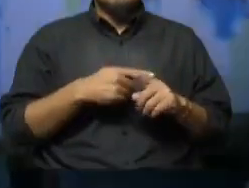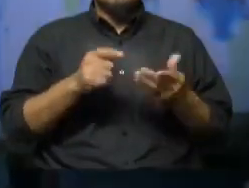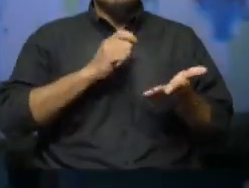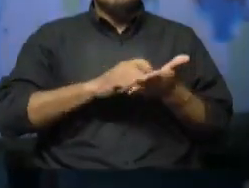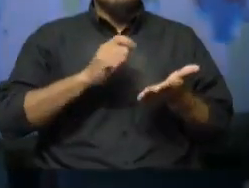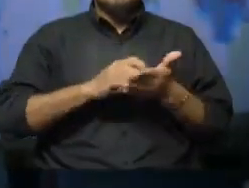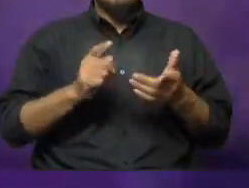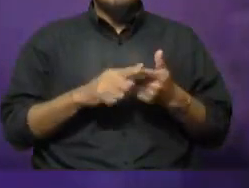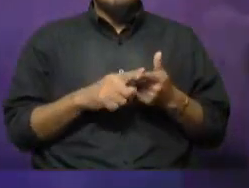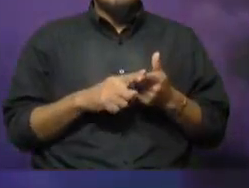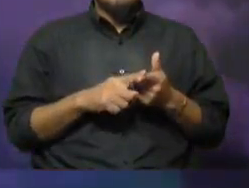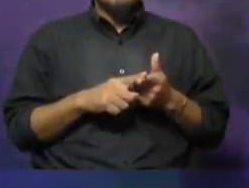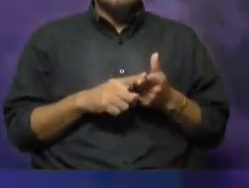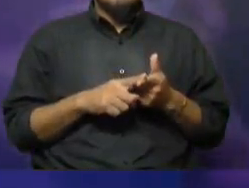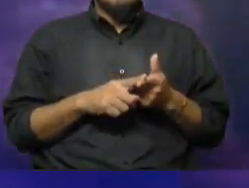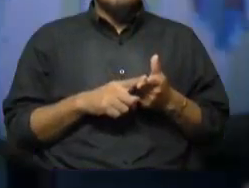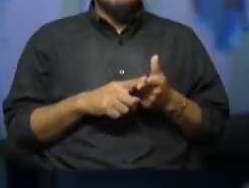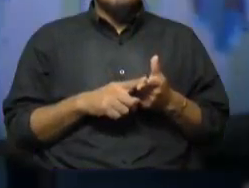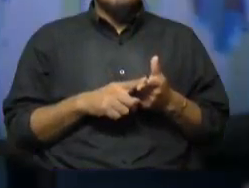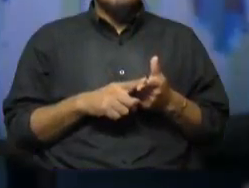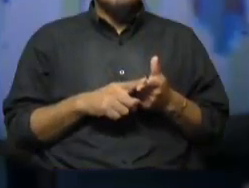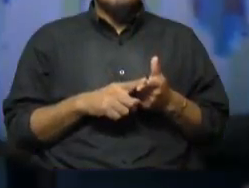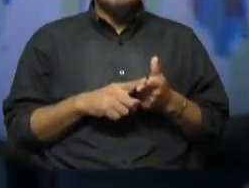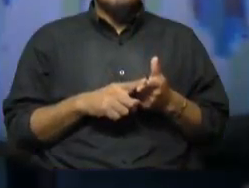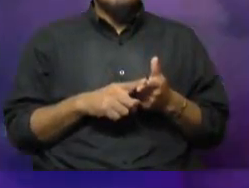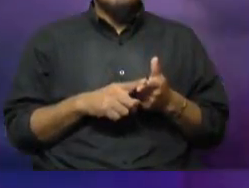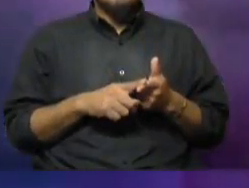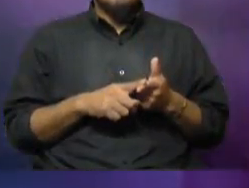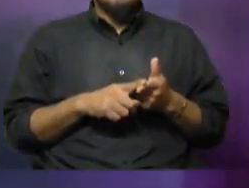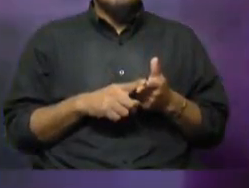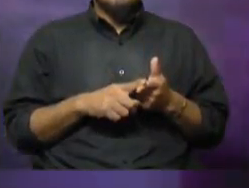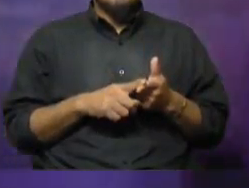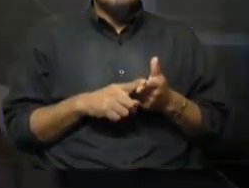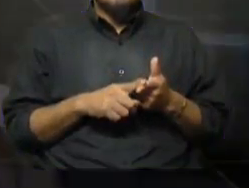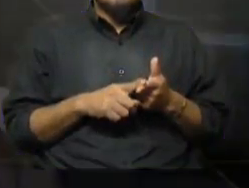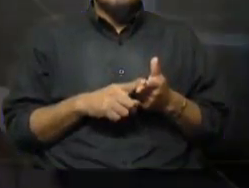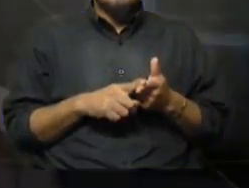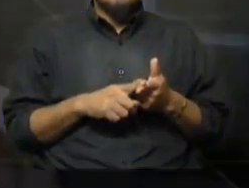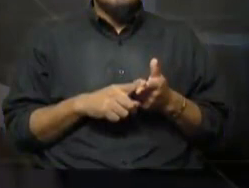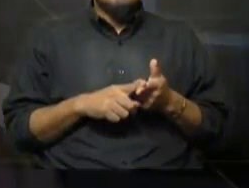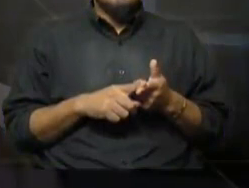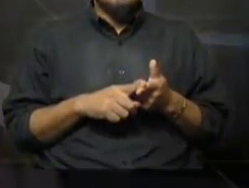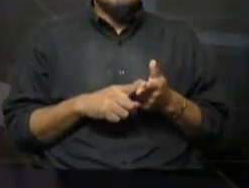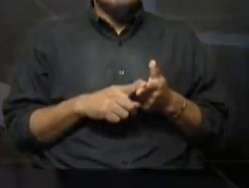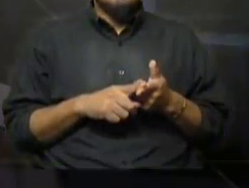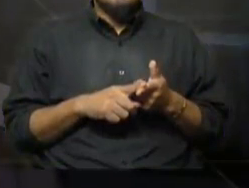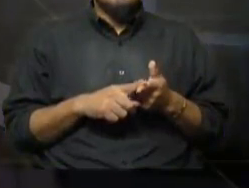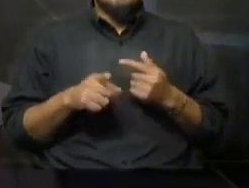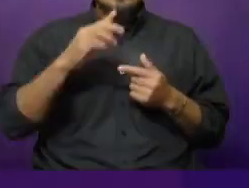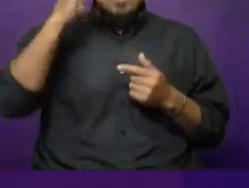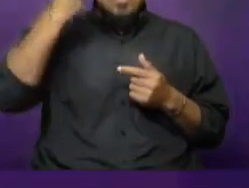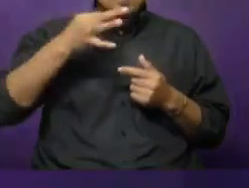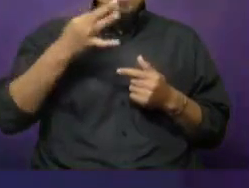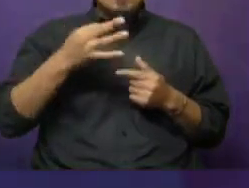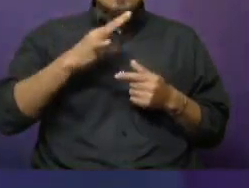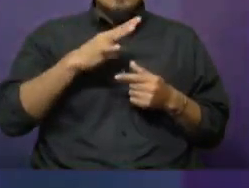sé. Bueno, eso vamos a hablar otro día. Bien. Hablamos un punto complicado. Y en realidad de todo un